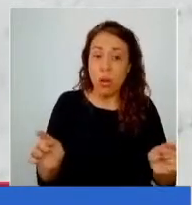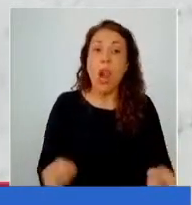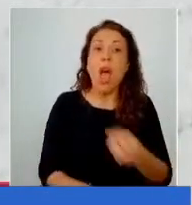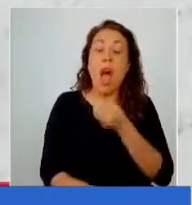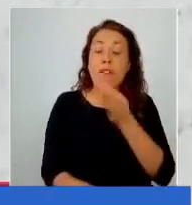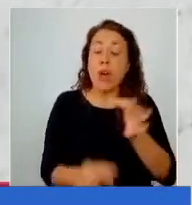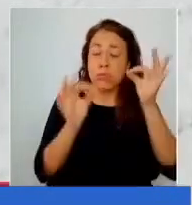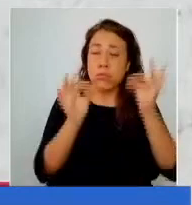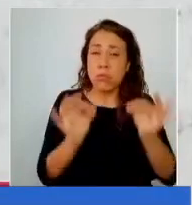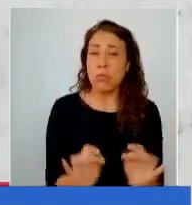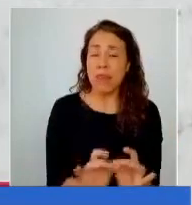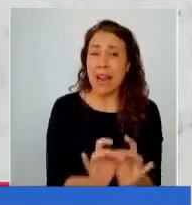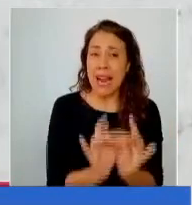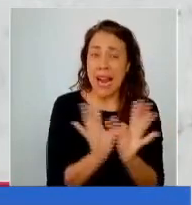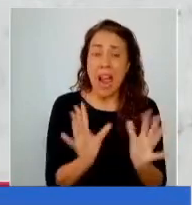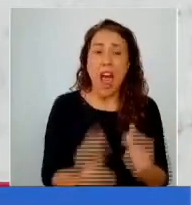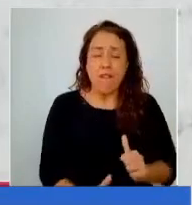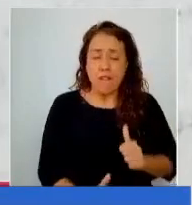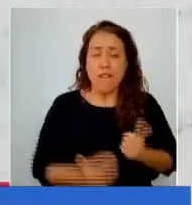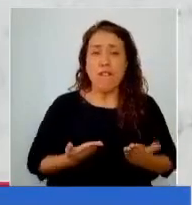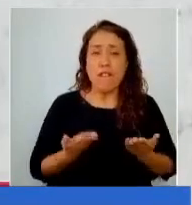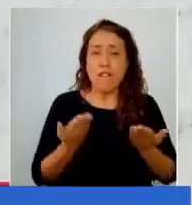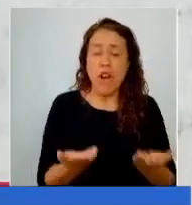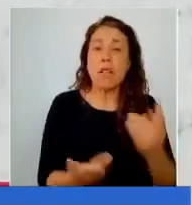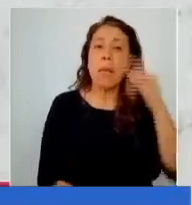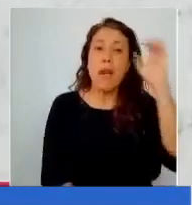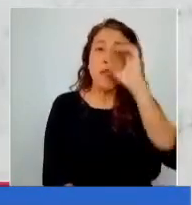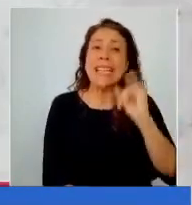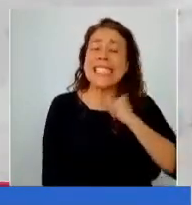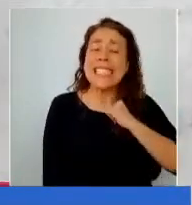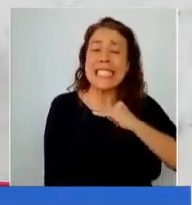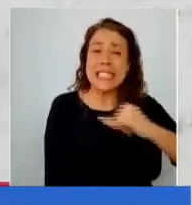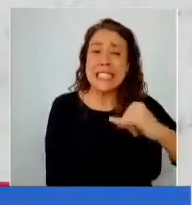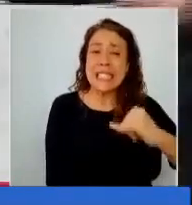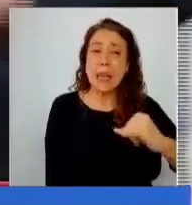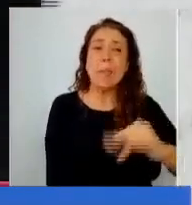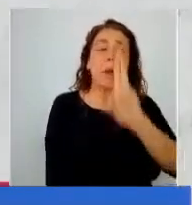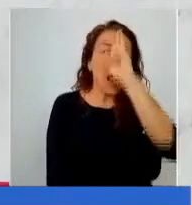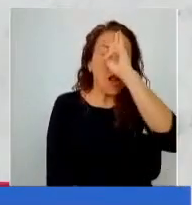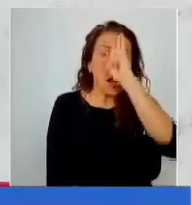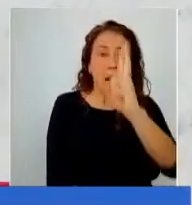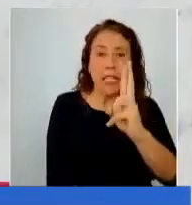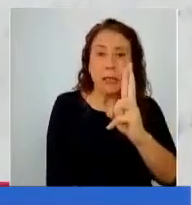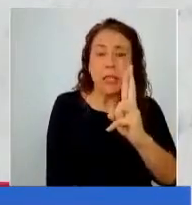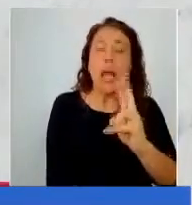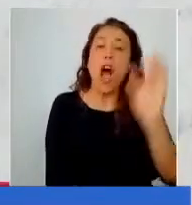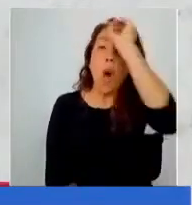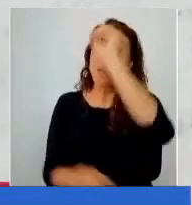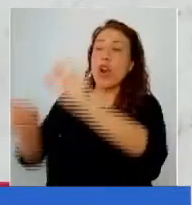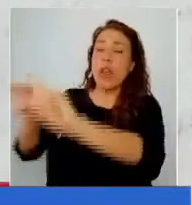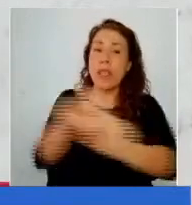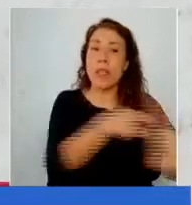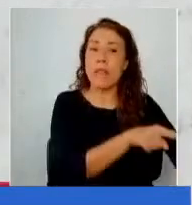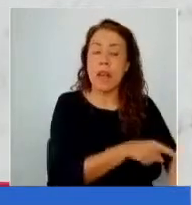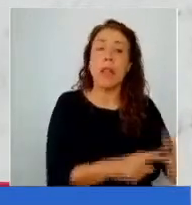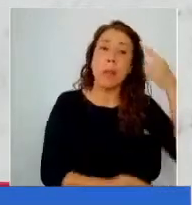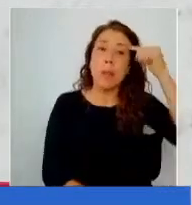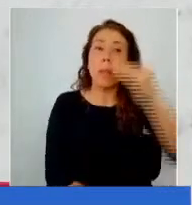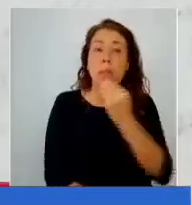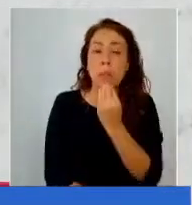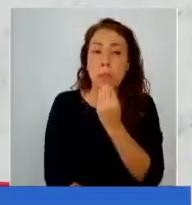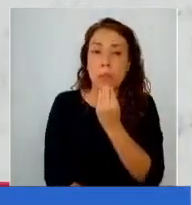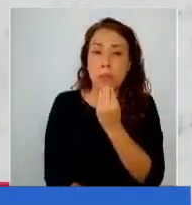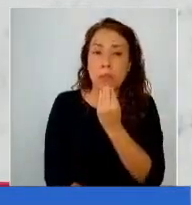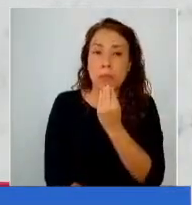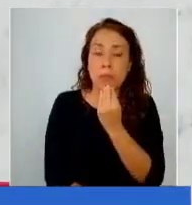vocación para buscar siempre respetar las diferencias pero también si jamás